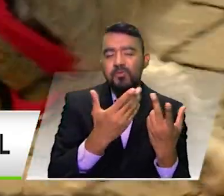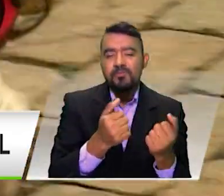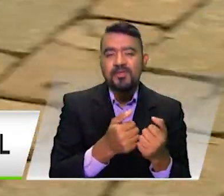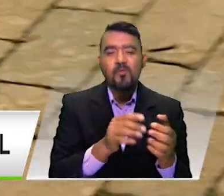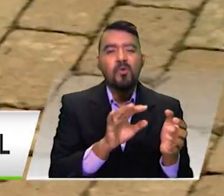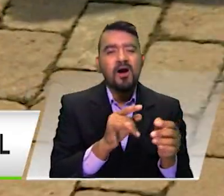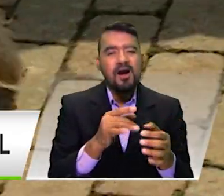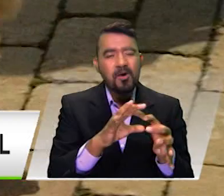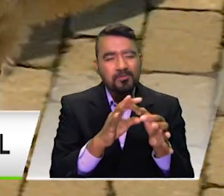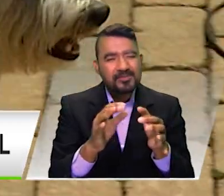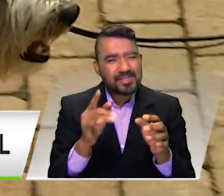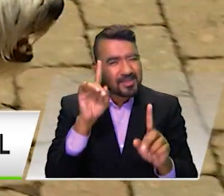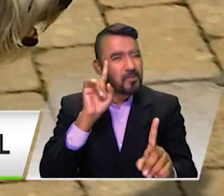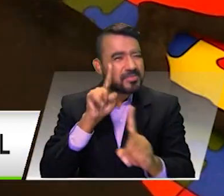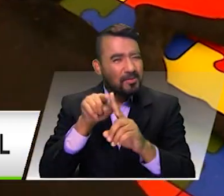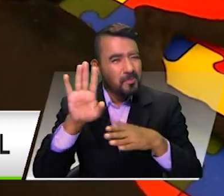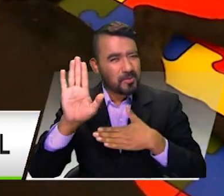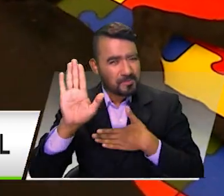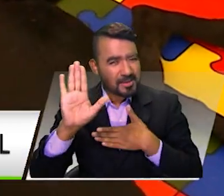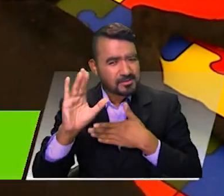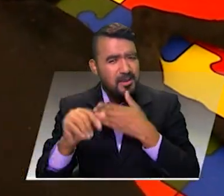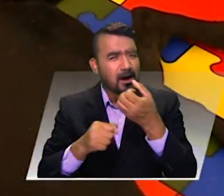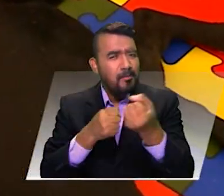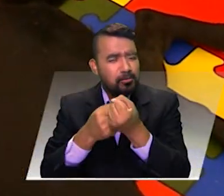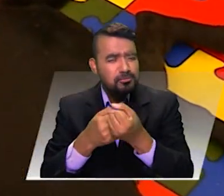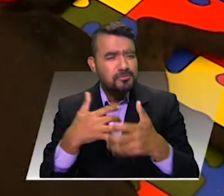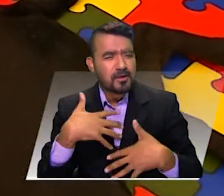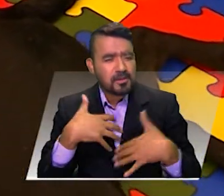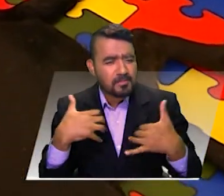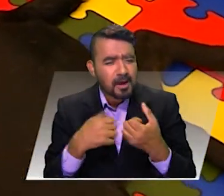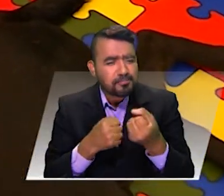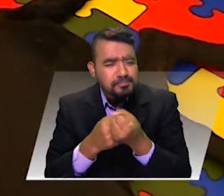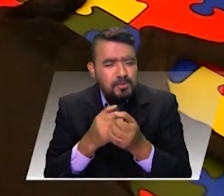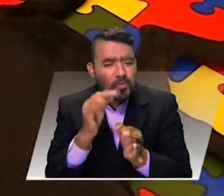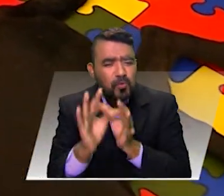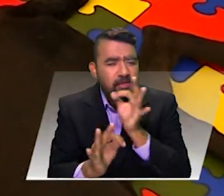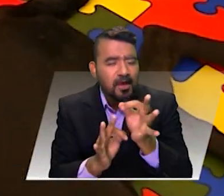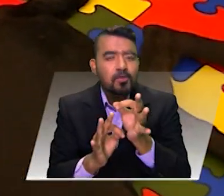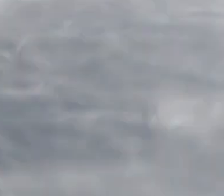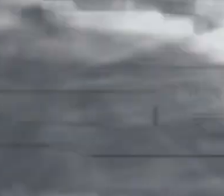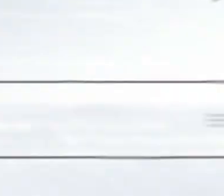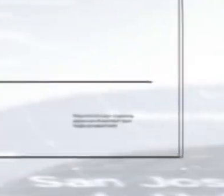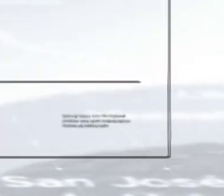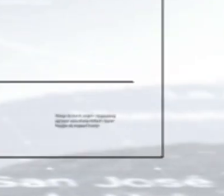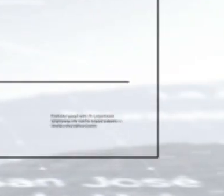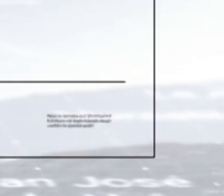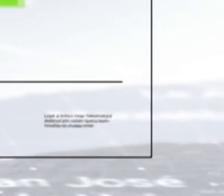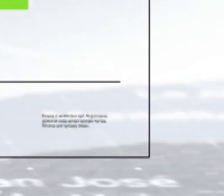#MeUnoAlPactoPorEllos. Es una forma de unirse a esta semana en pro del bienestar animal.